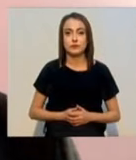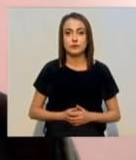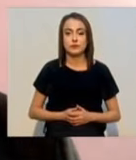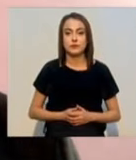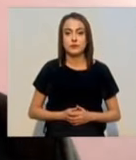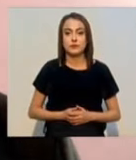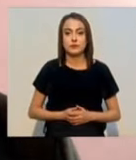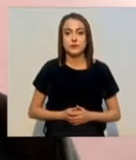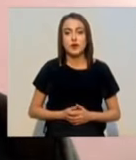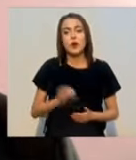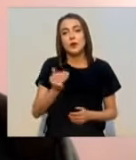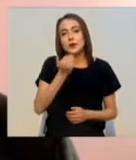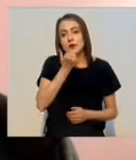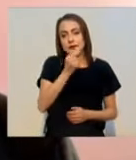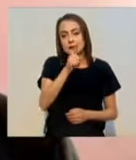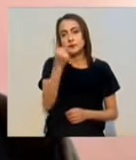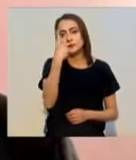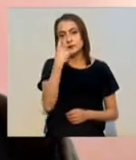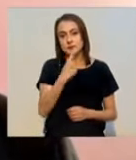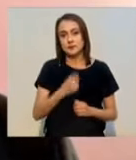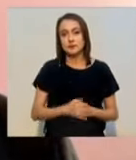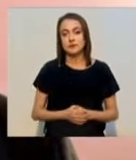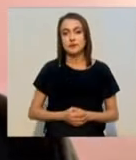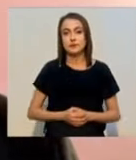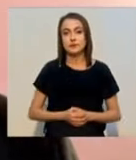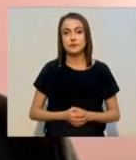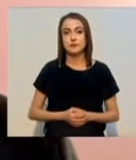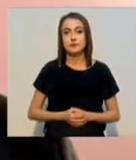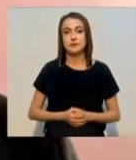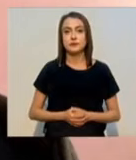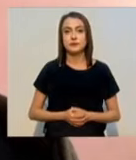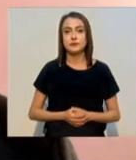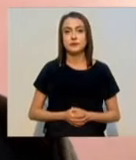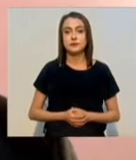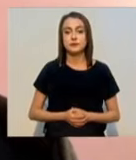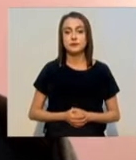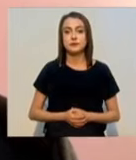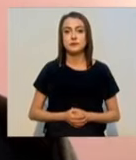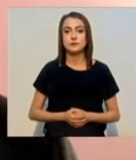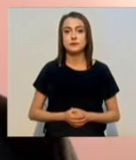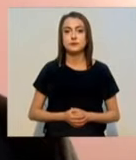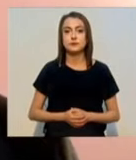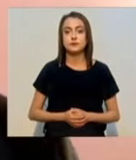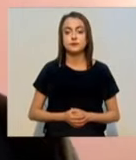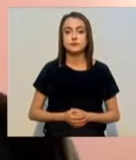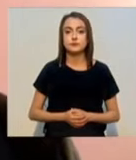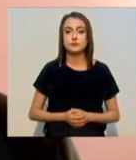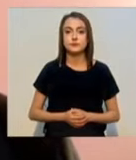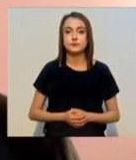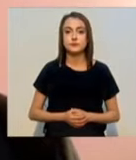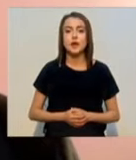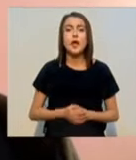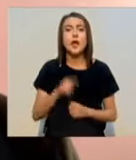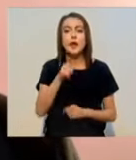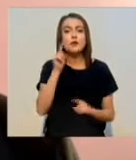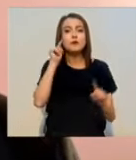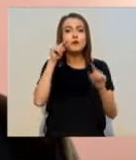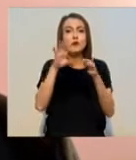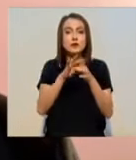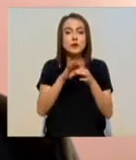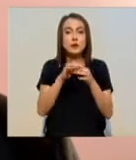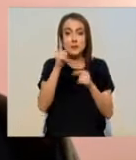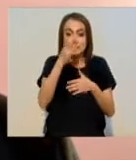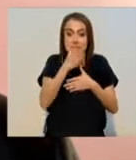Sí, muchas gracias por la pregunta, el medio Acontecer Herediano. Con respecto a la